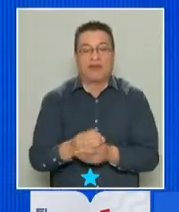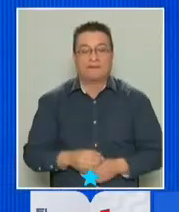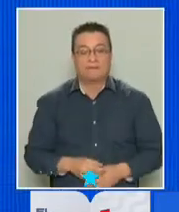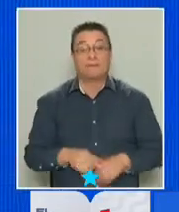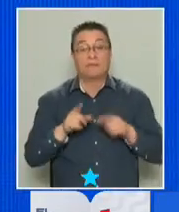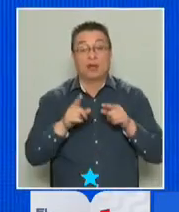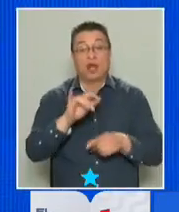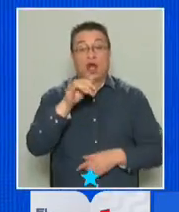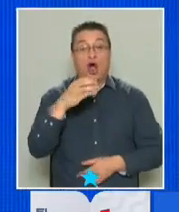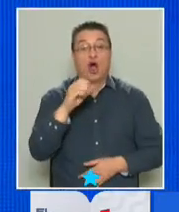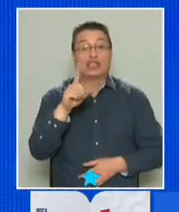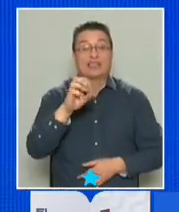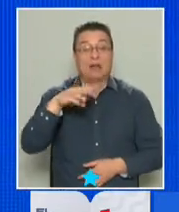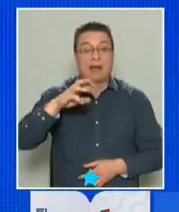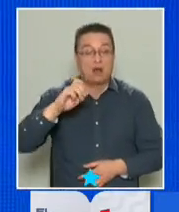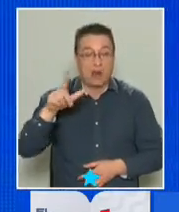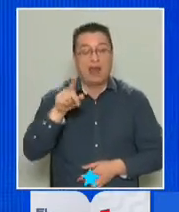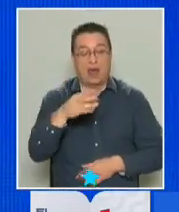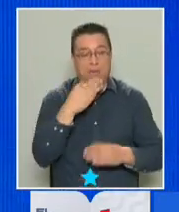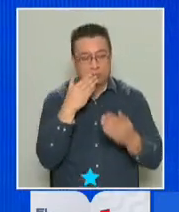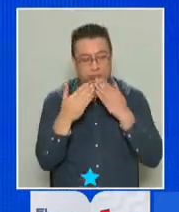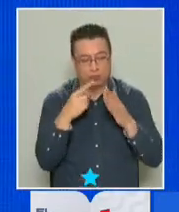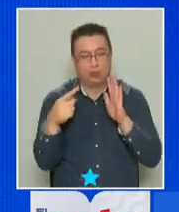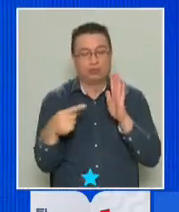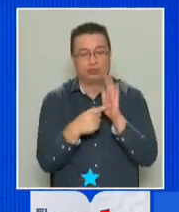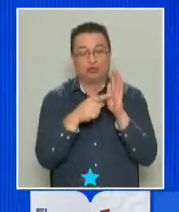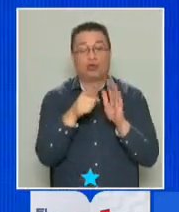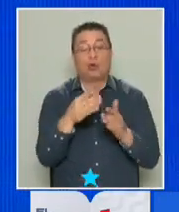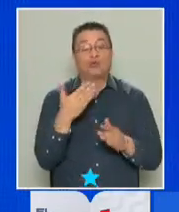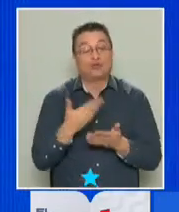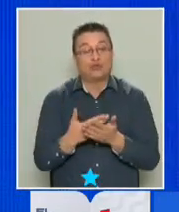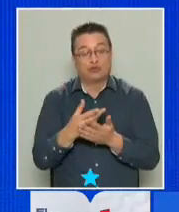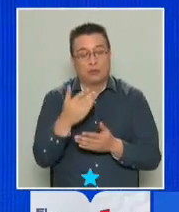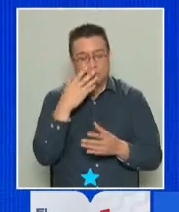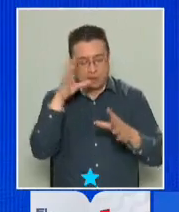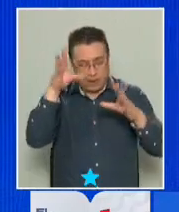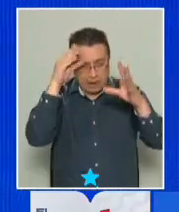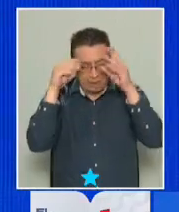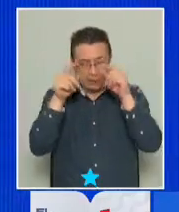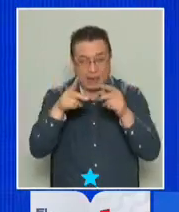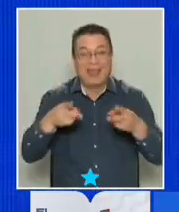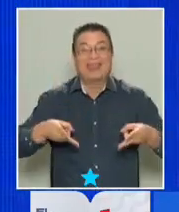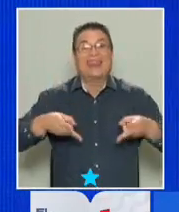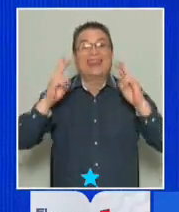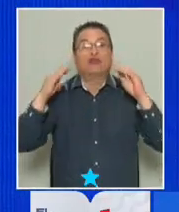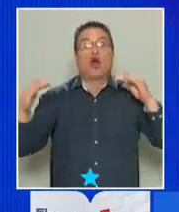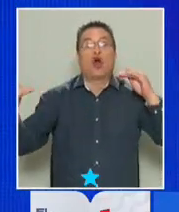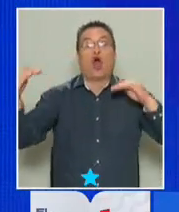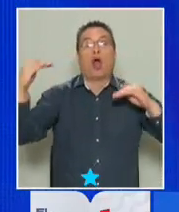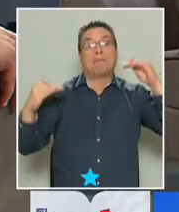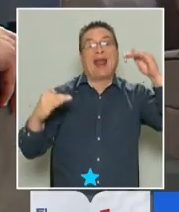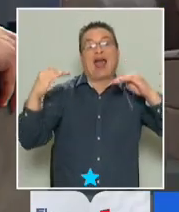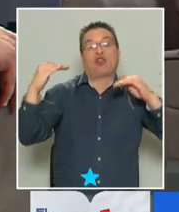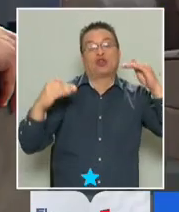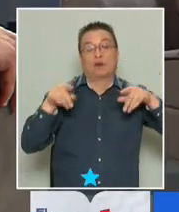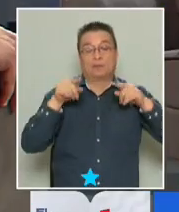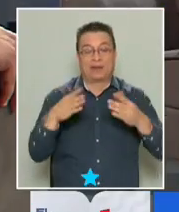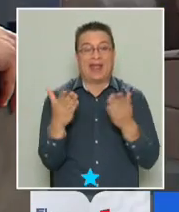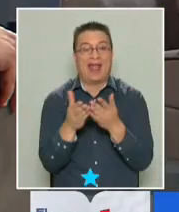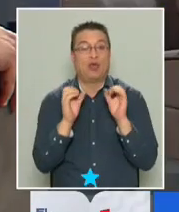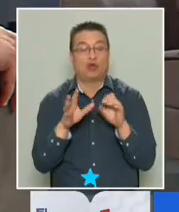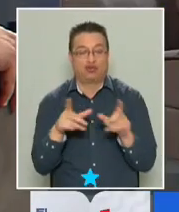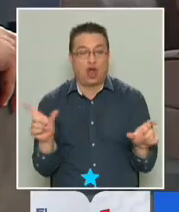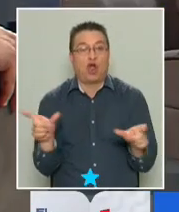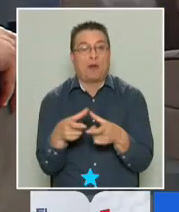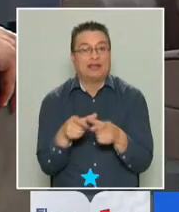con ese punto y aprovechó su especie de conocimiento para ver el derecho comparado digamos de lo que se está hablando de educación en la